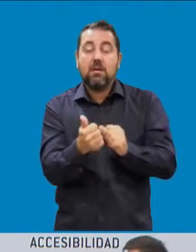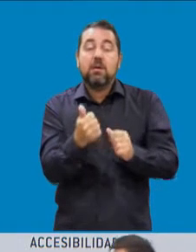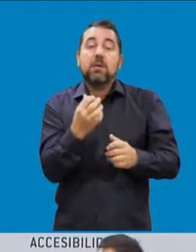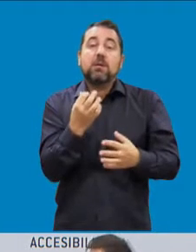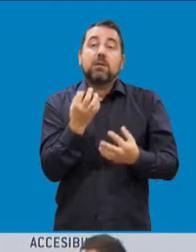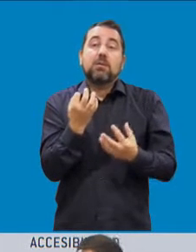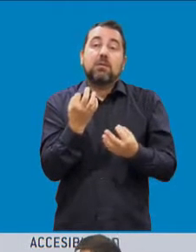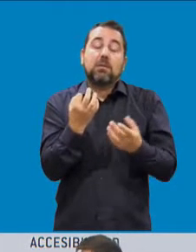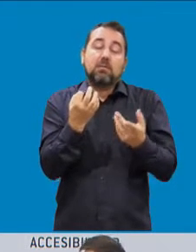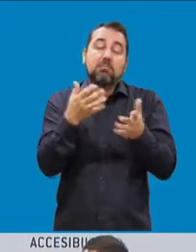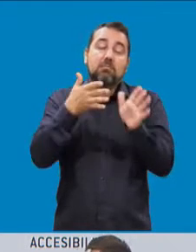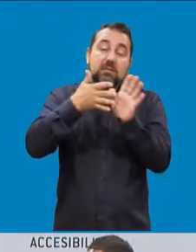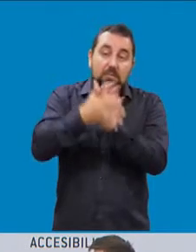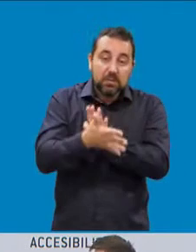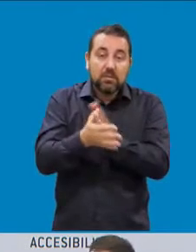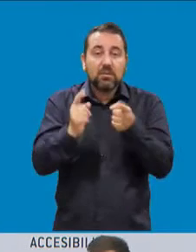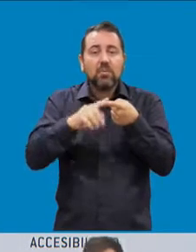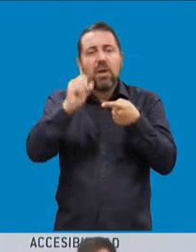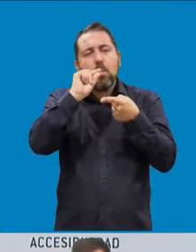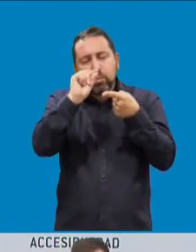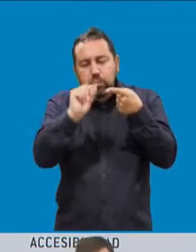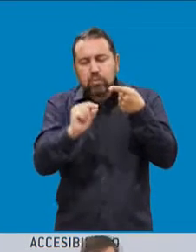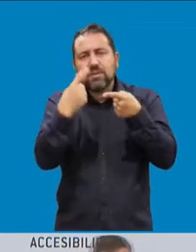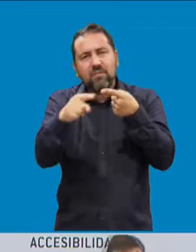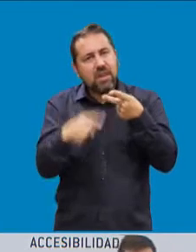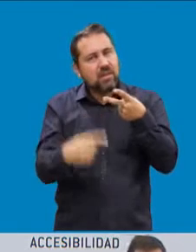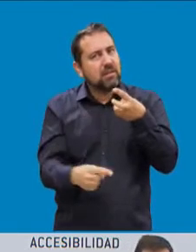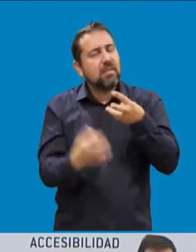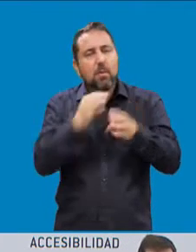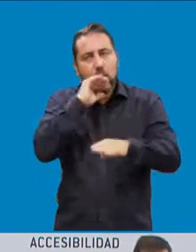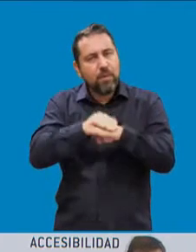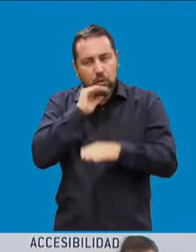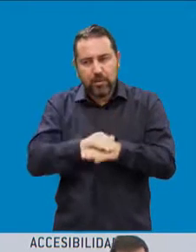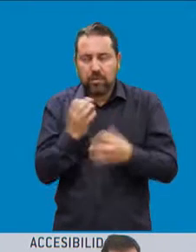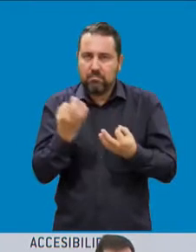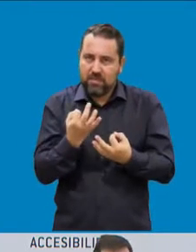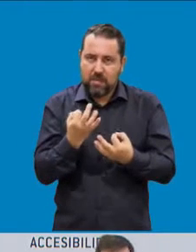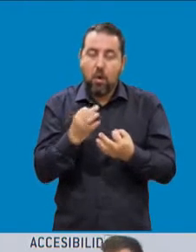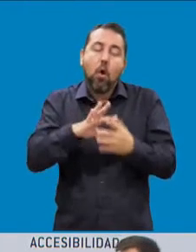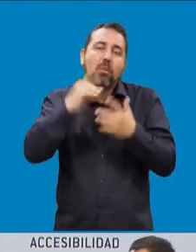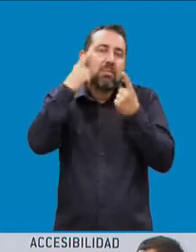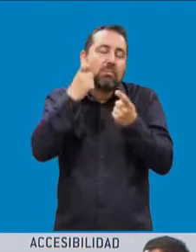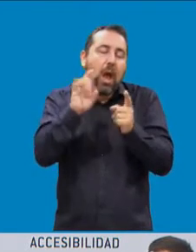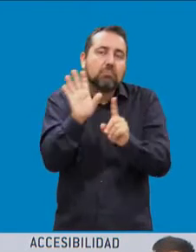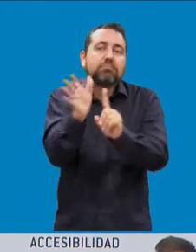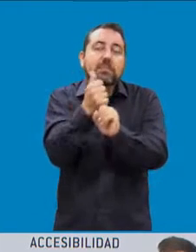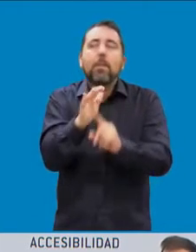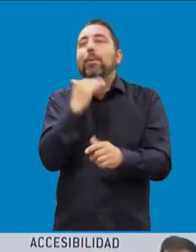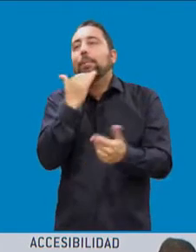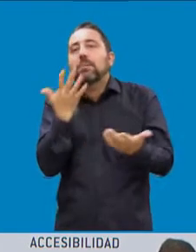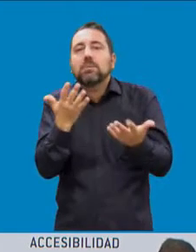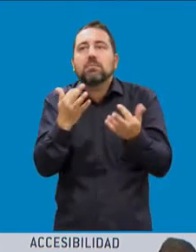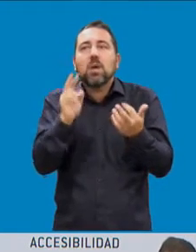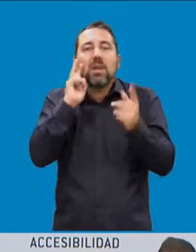prioridad, y se definió una checklist con varios puntos que se tenía que cumplir